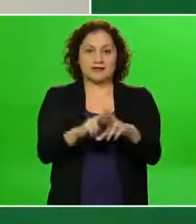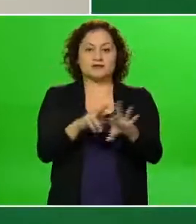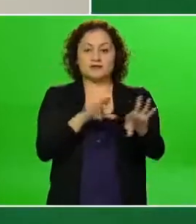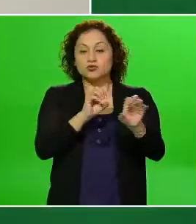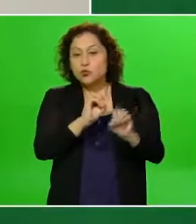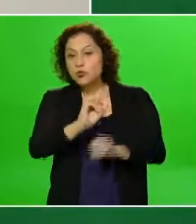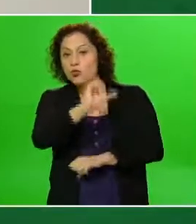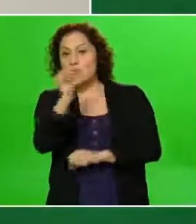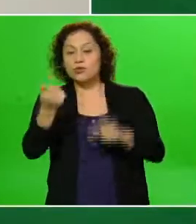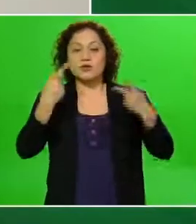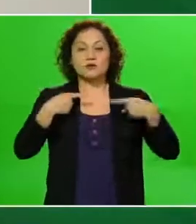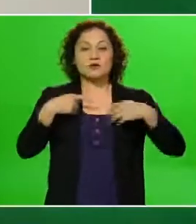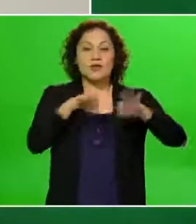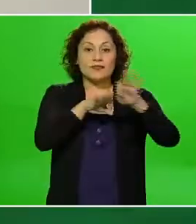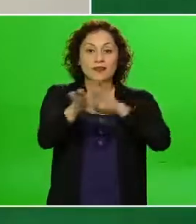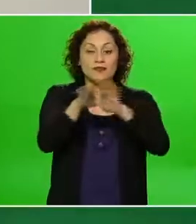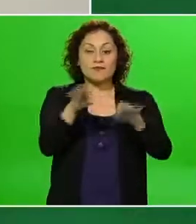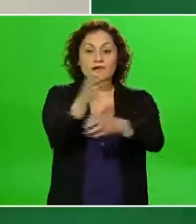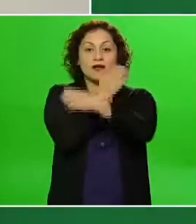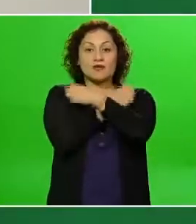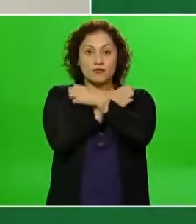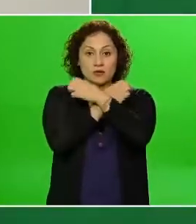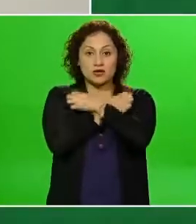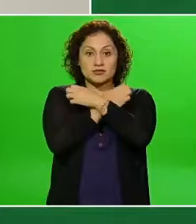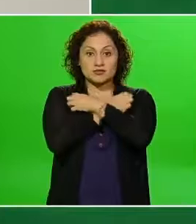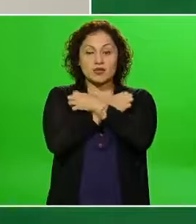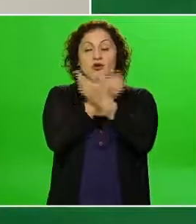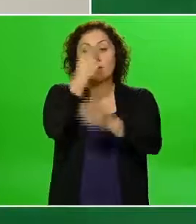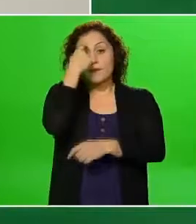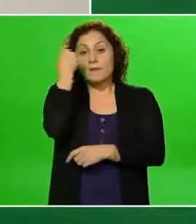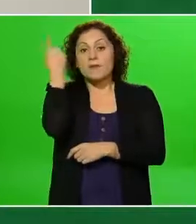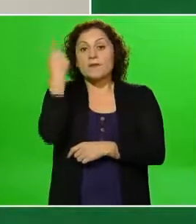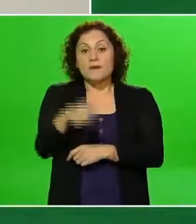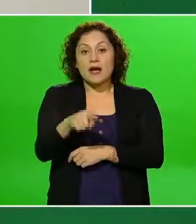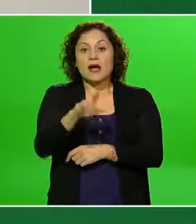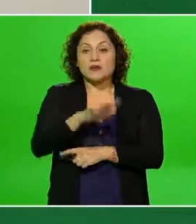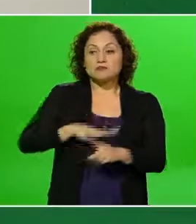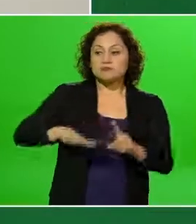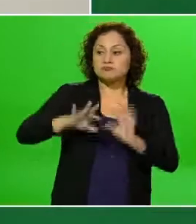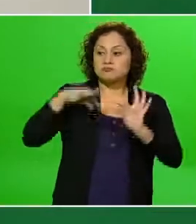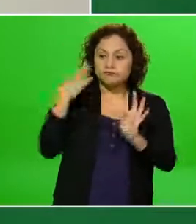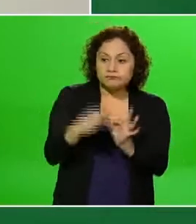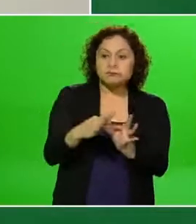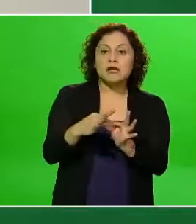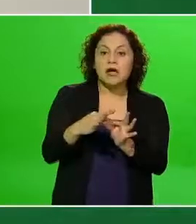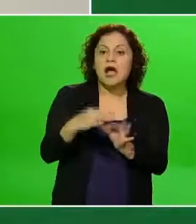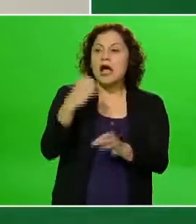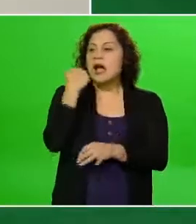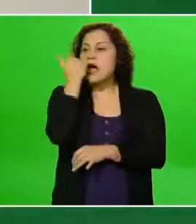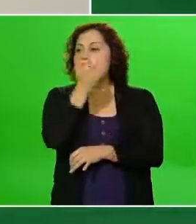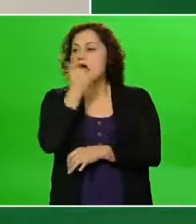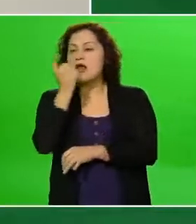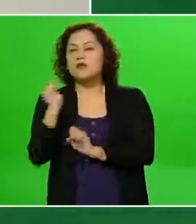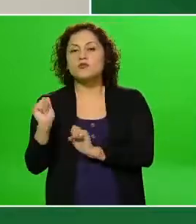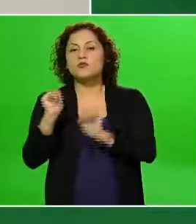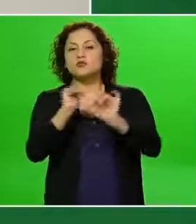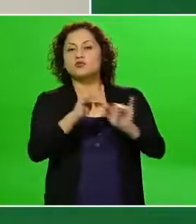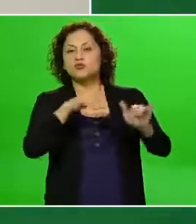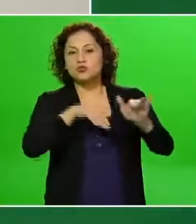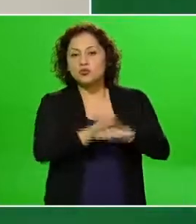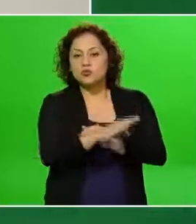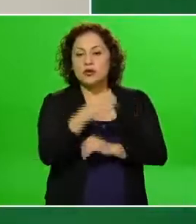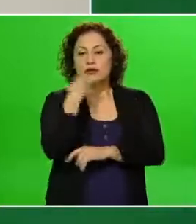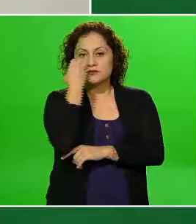están involucradas en dar los servicios para que los alumnos puedan acudir y recibir sus clases en los